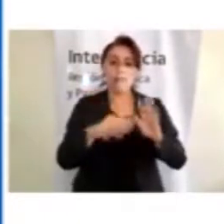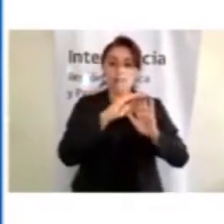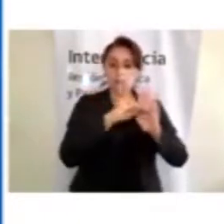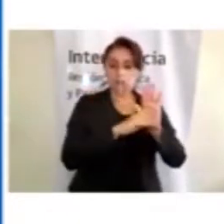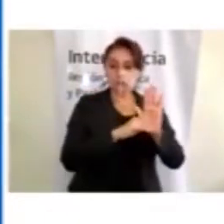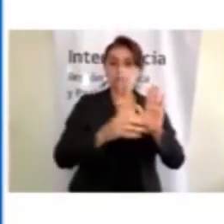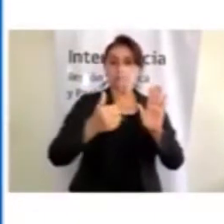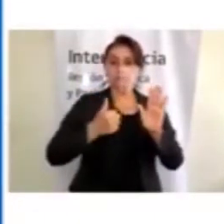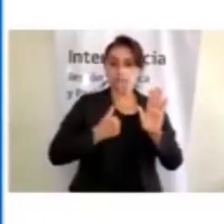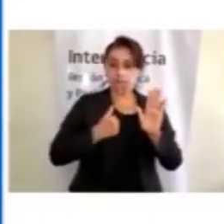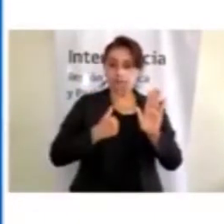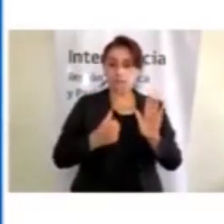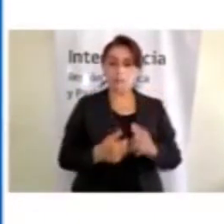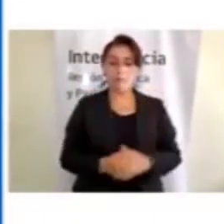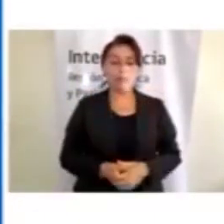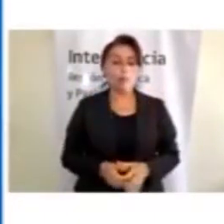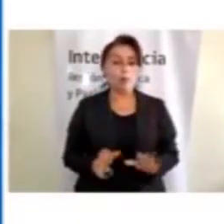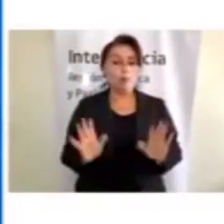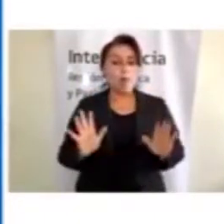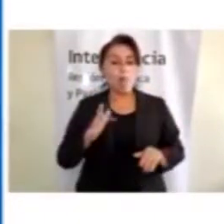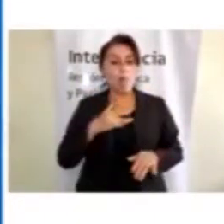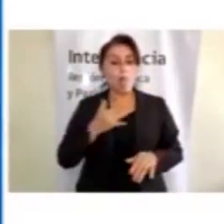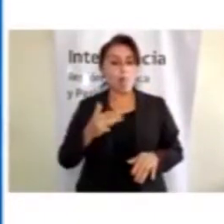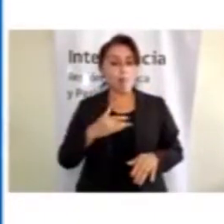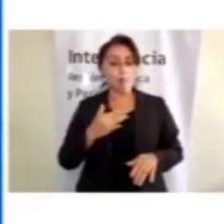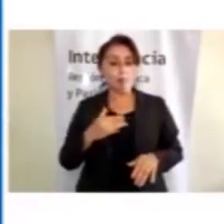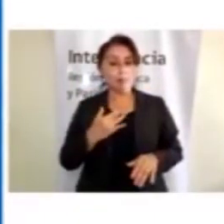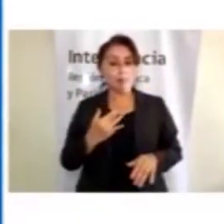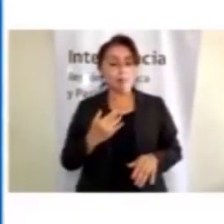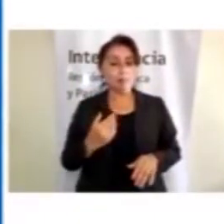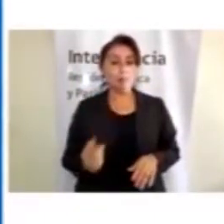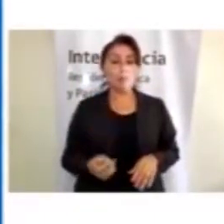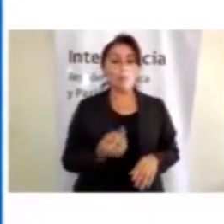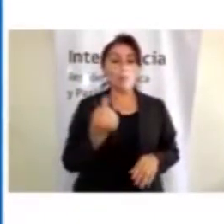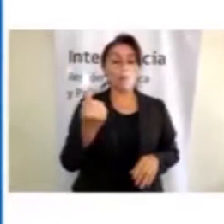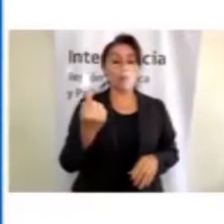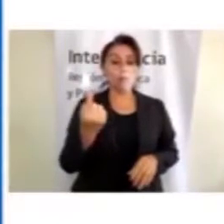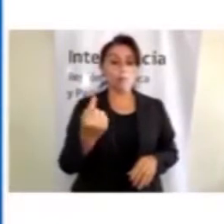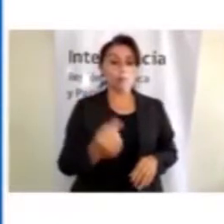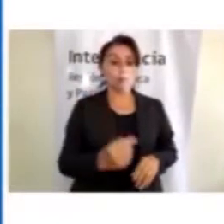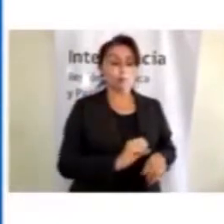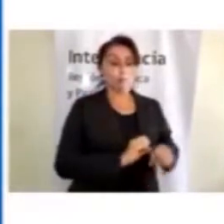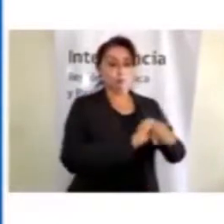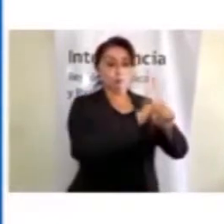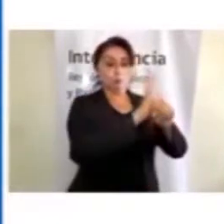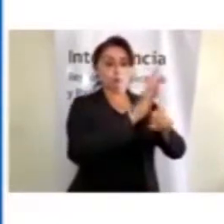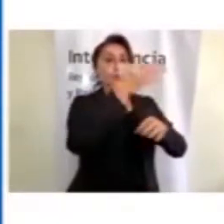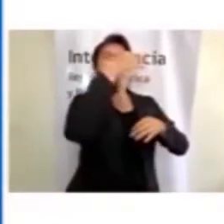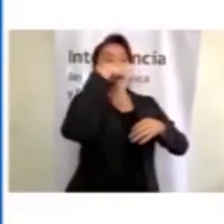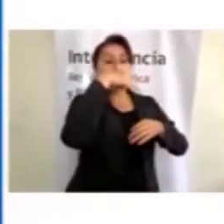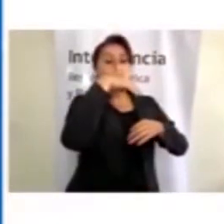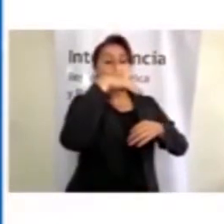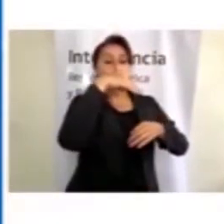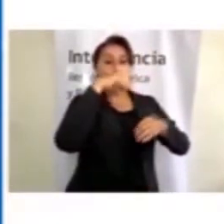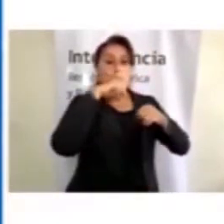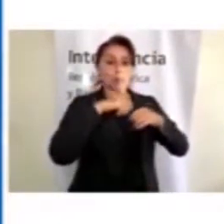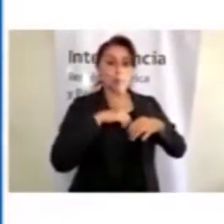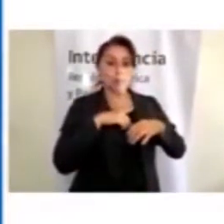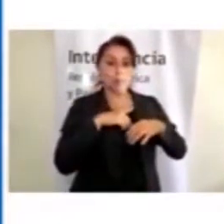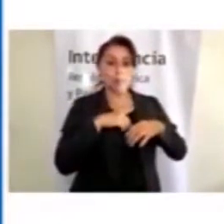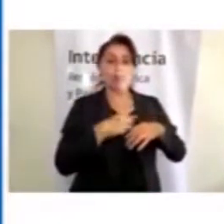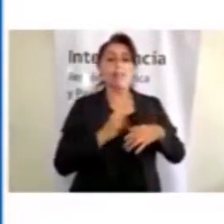corresponden. Porque lamentablemente, si uno contrae el virus, una de las posibilidades es